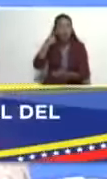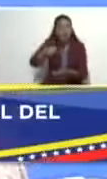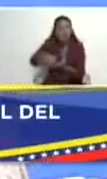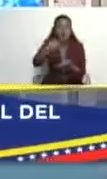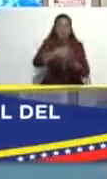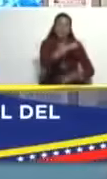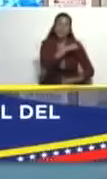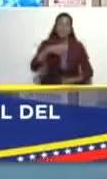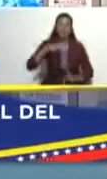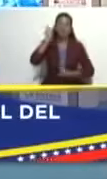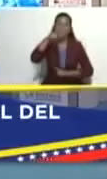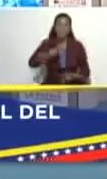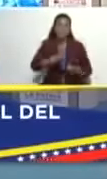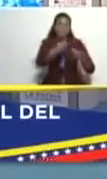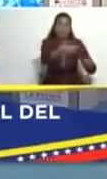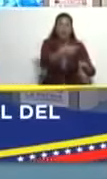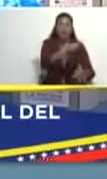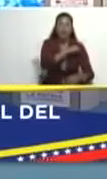sector privado.